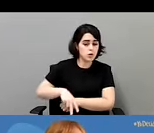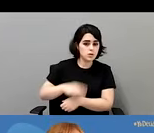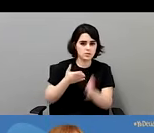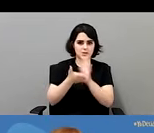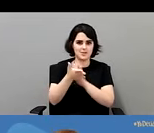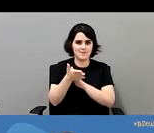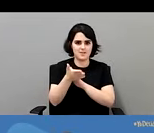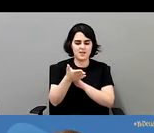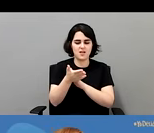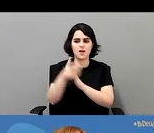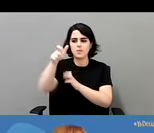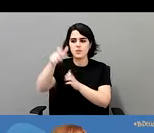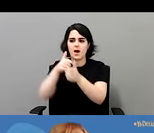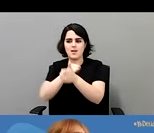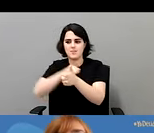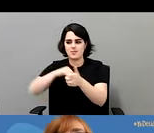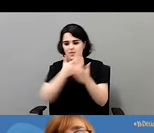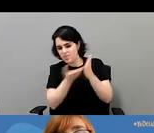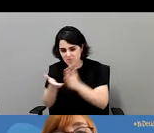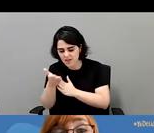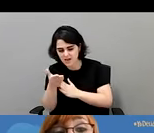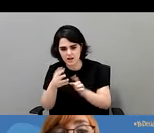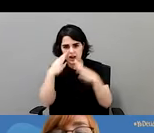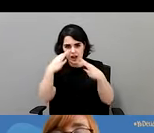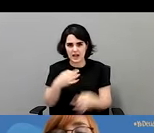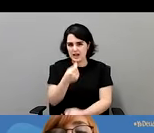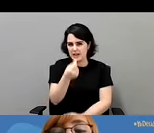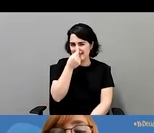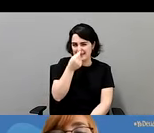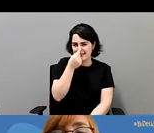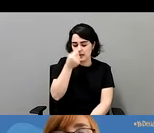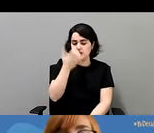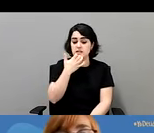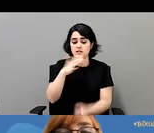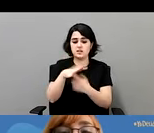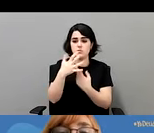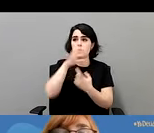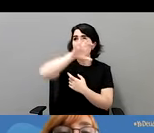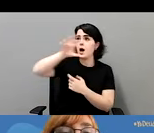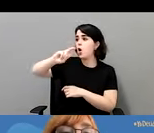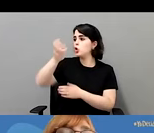por la asistencia personal. Es muy bajo si lo comparamos con otros países.